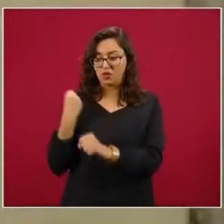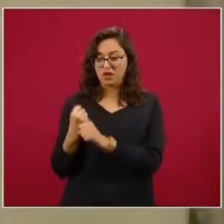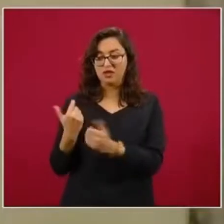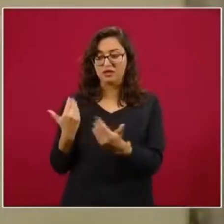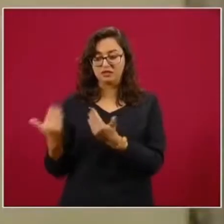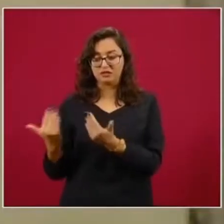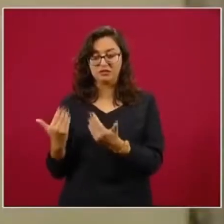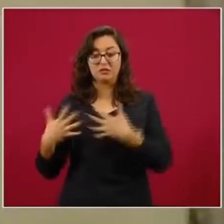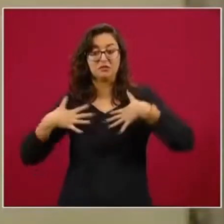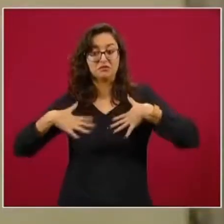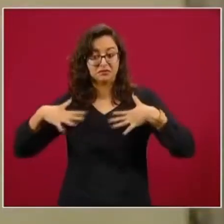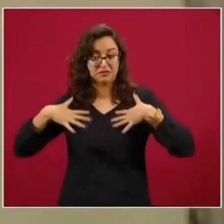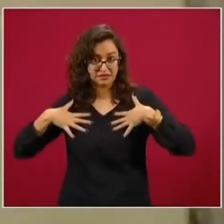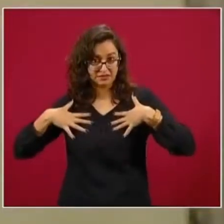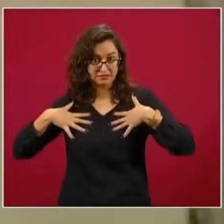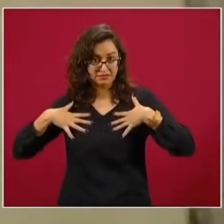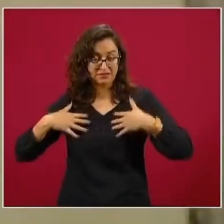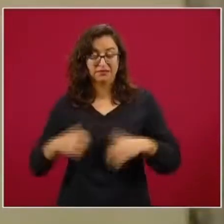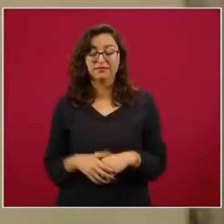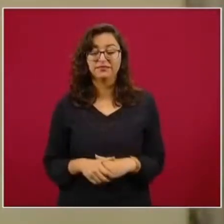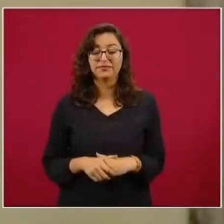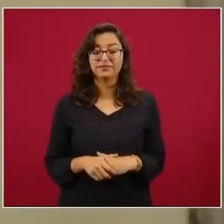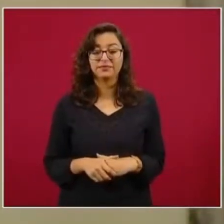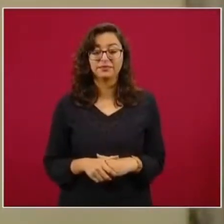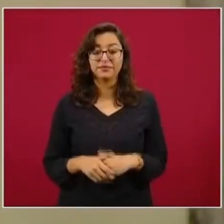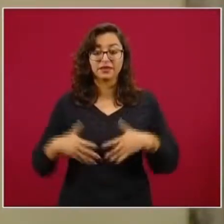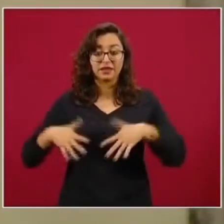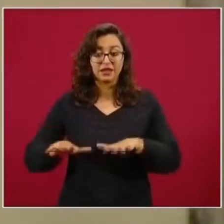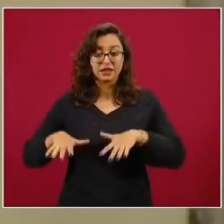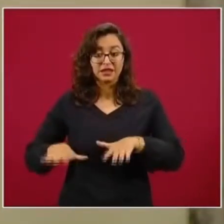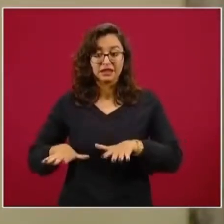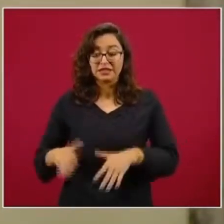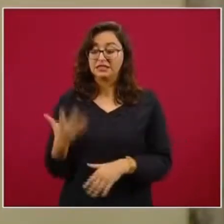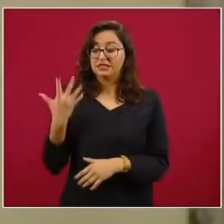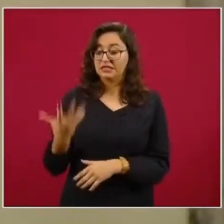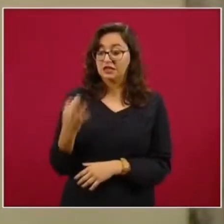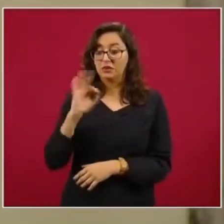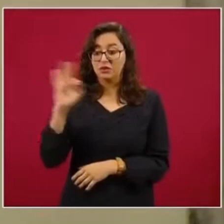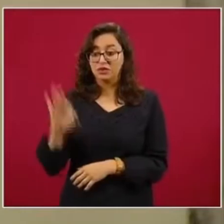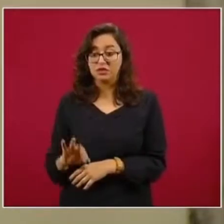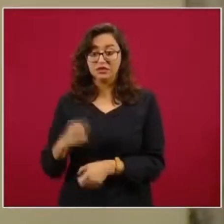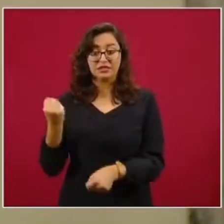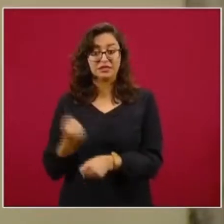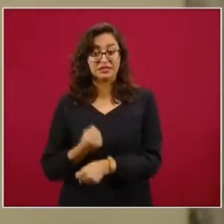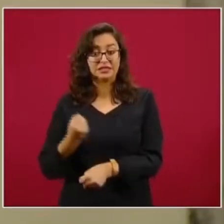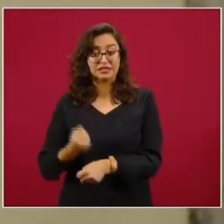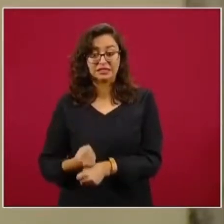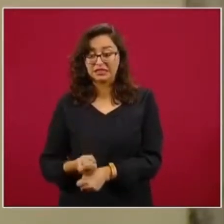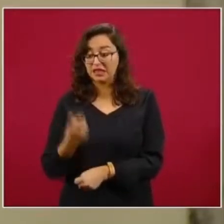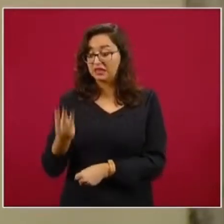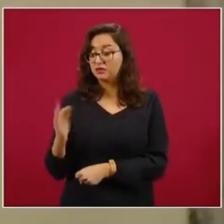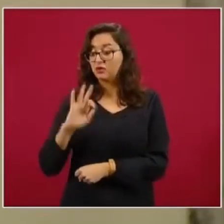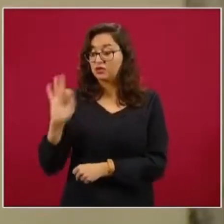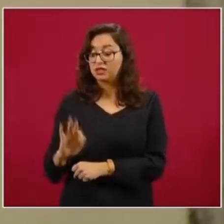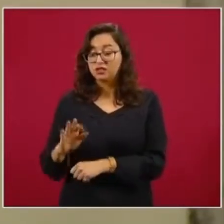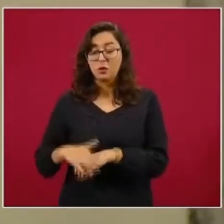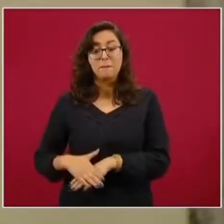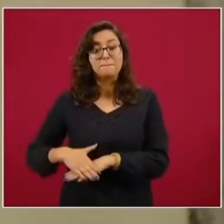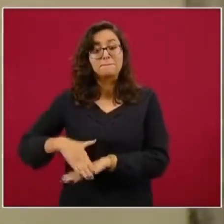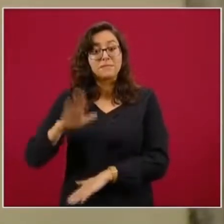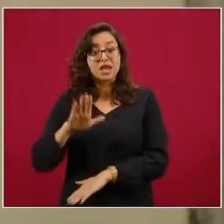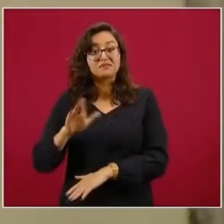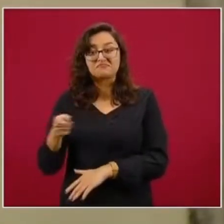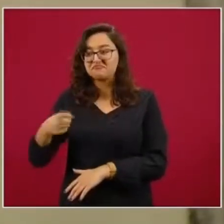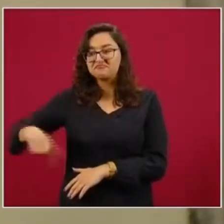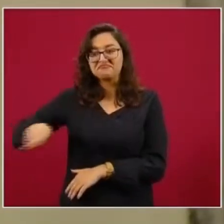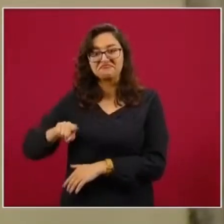la industria textil. En confecciones, 5 puntos. En calzado, 3 puntos. Esto con